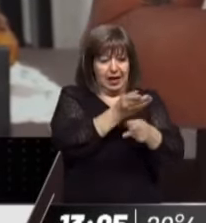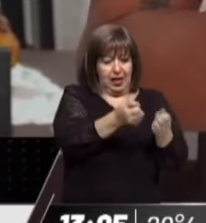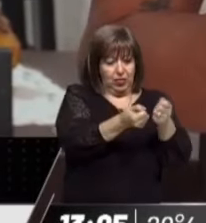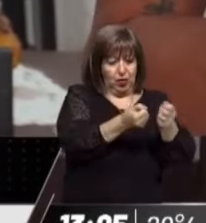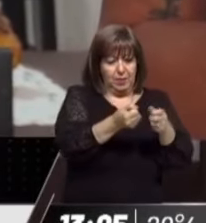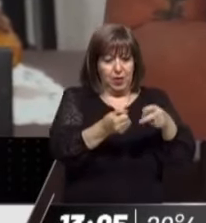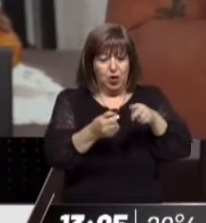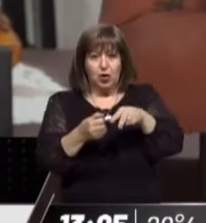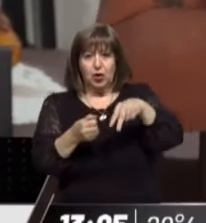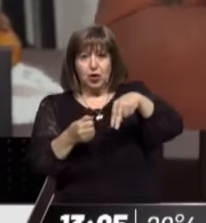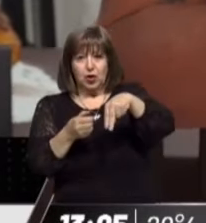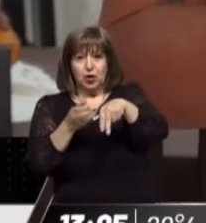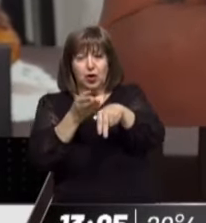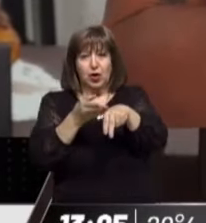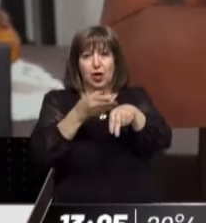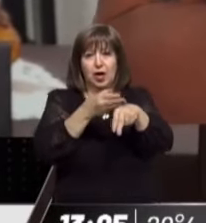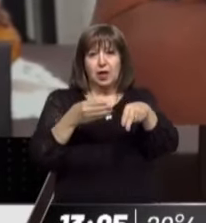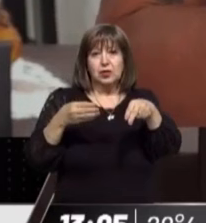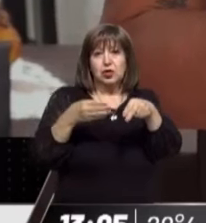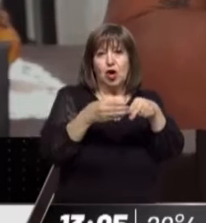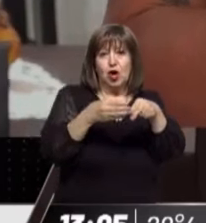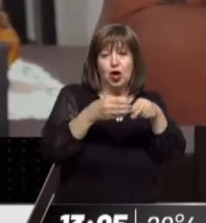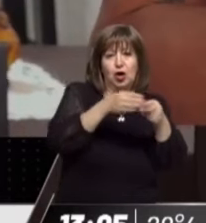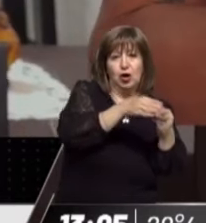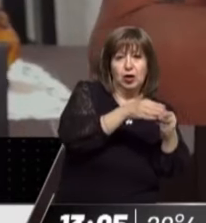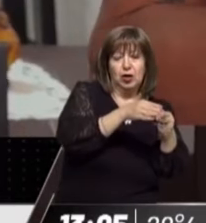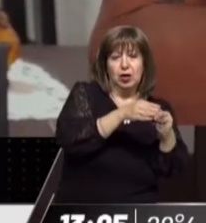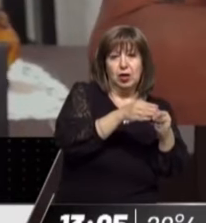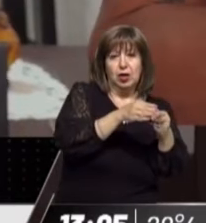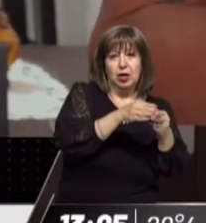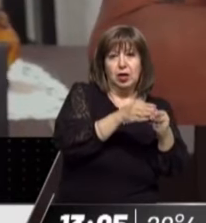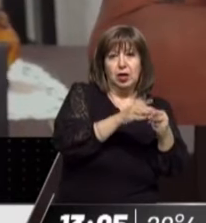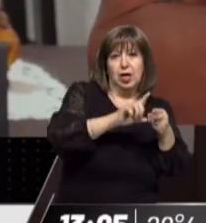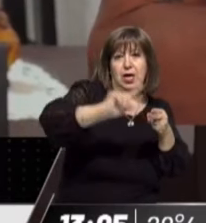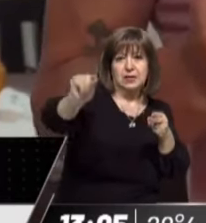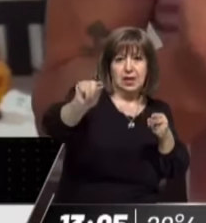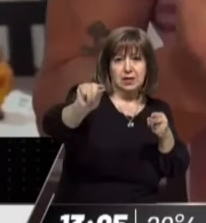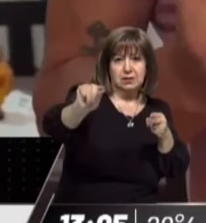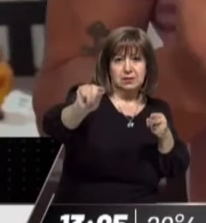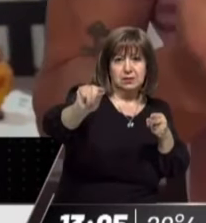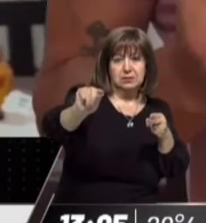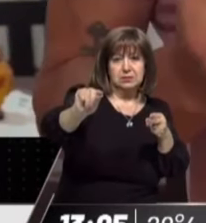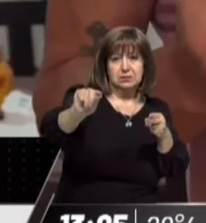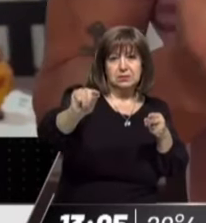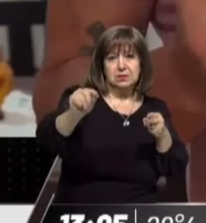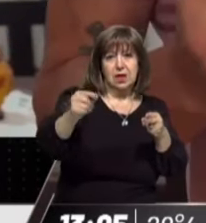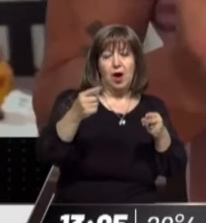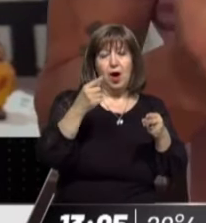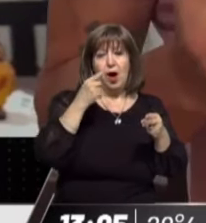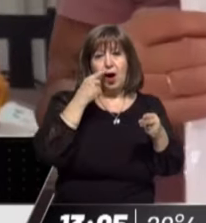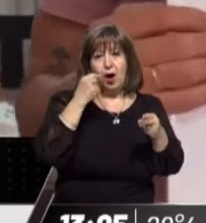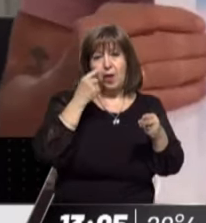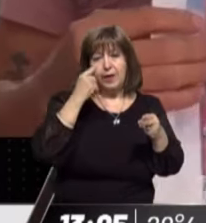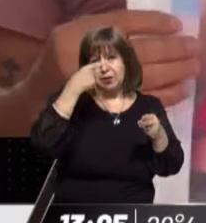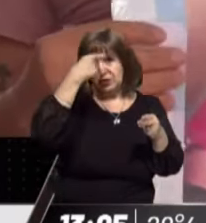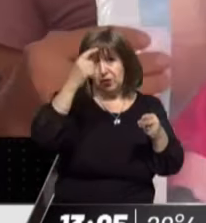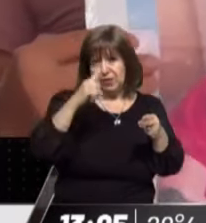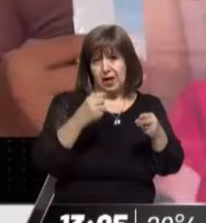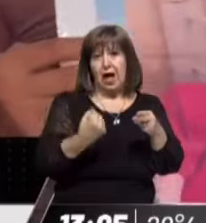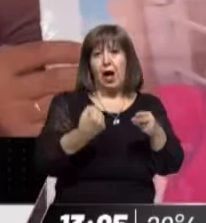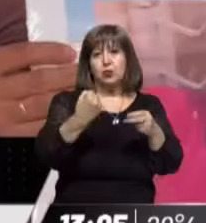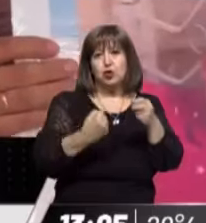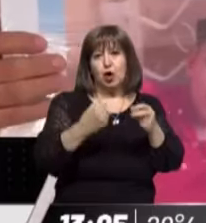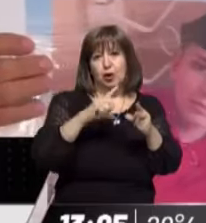bueno ese acto de cobardía este este hombre que huyó pedimos justicia por eso